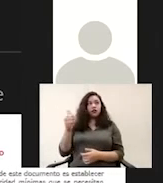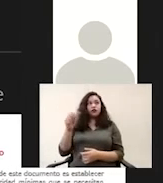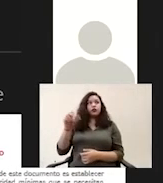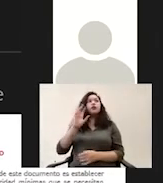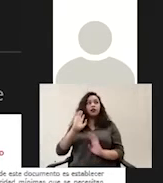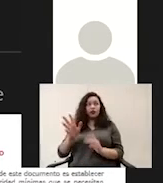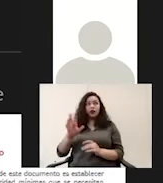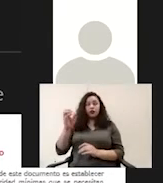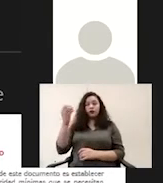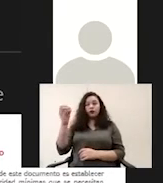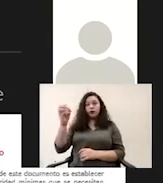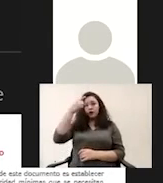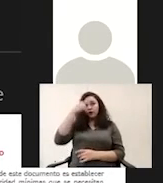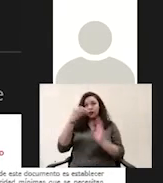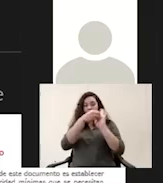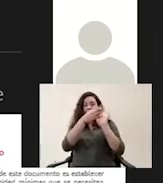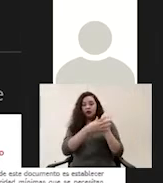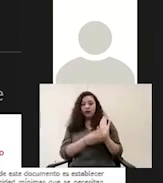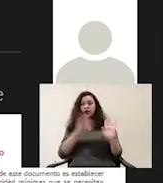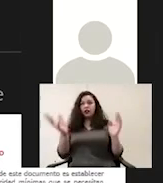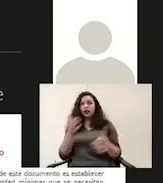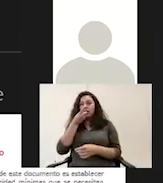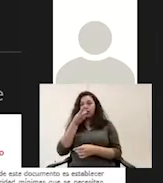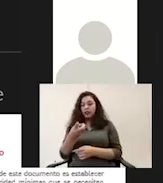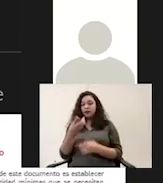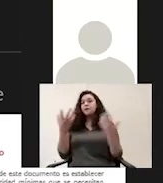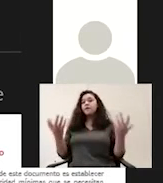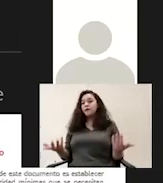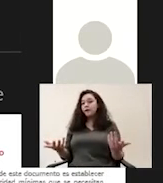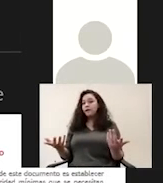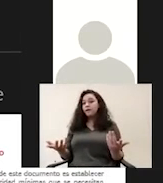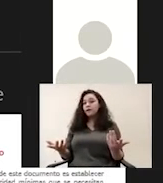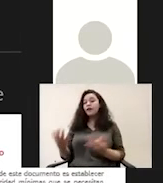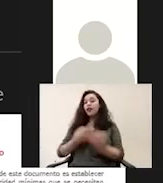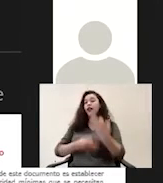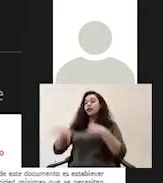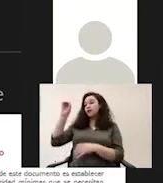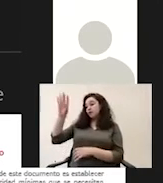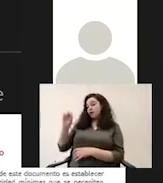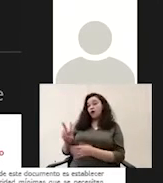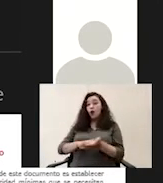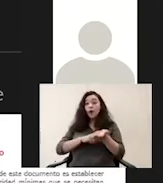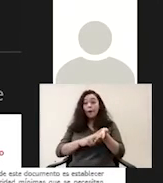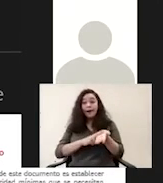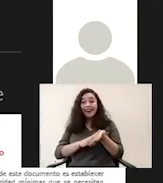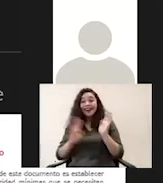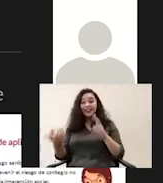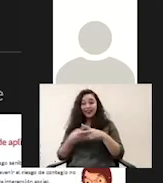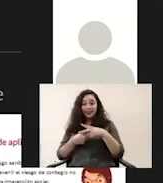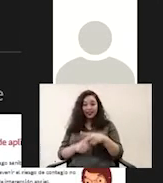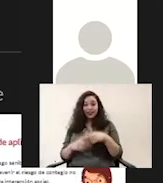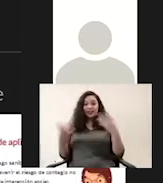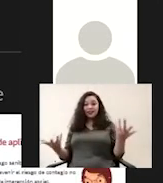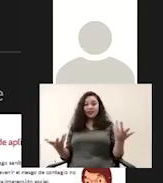exactos, la publicación hace referencia a que entramos a semáforo verde y pues por lo tanto